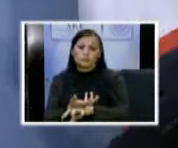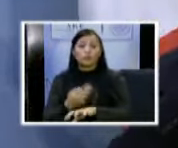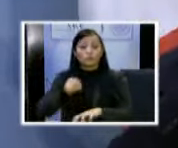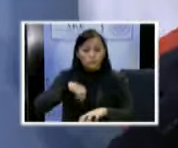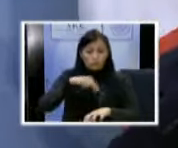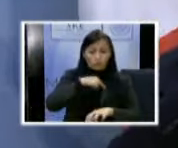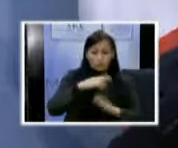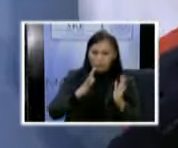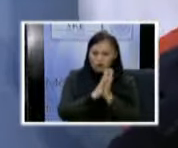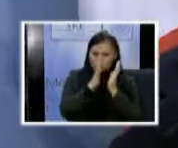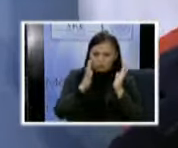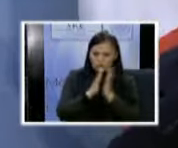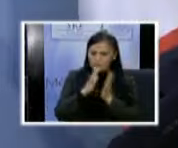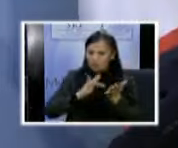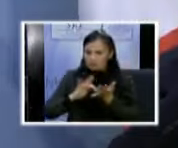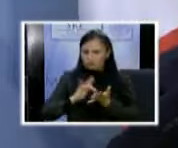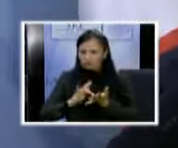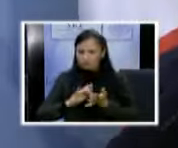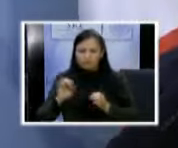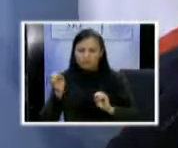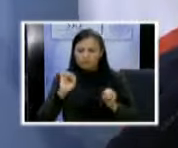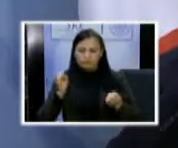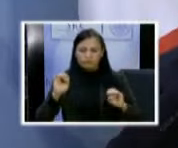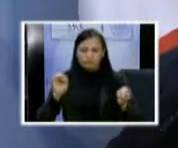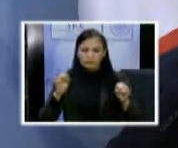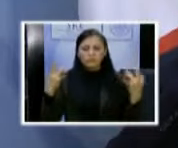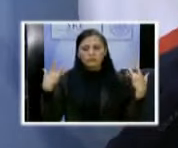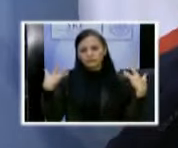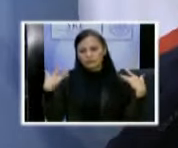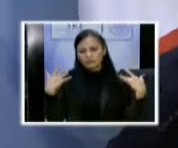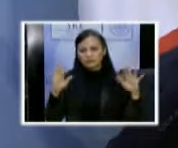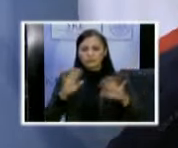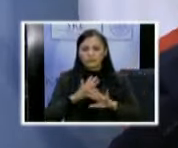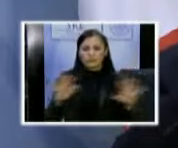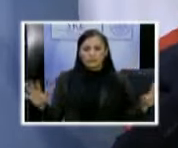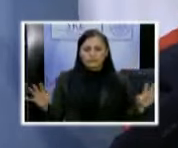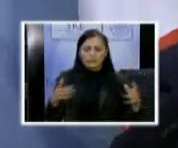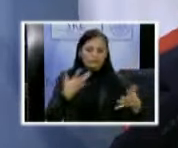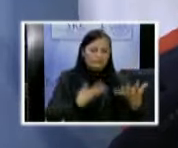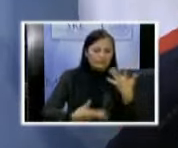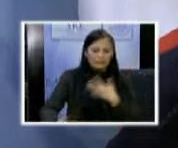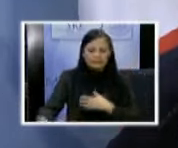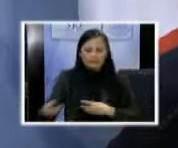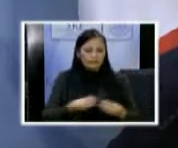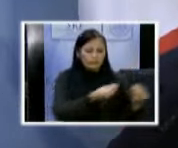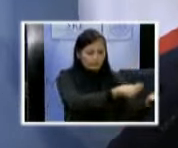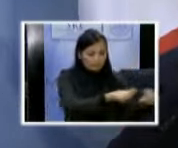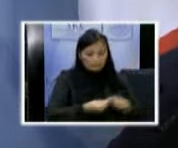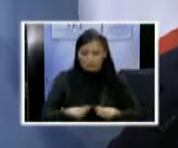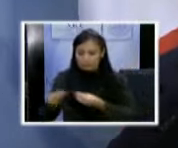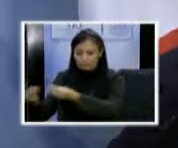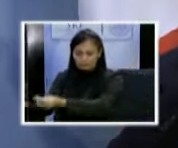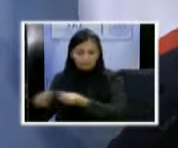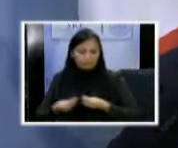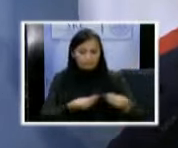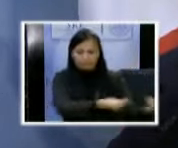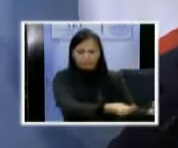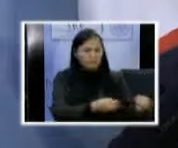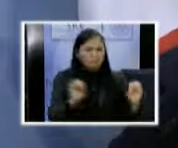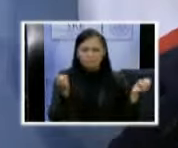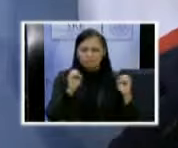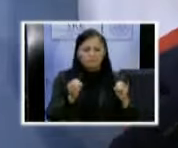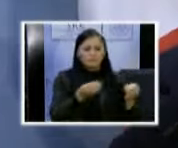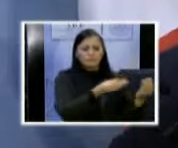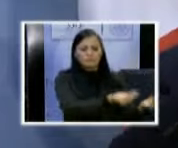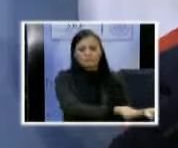en este proceso, lo cual me parece que sí nos eliminaría el tener que estar involucrados directamente en el tema de las credenciales del